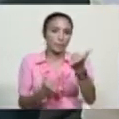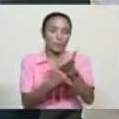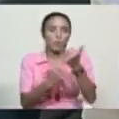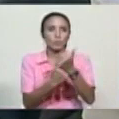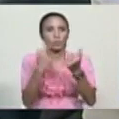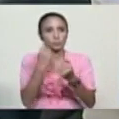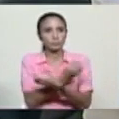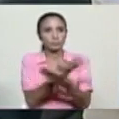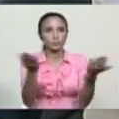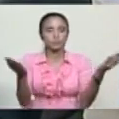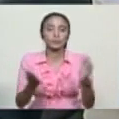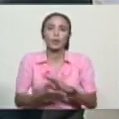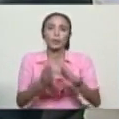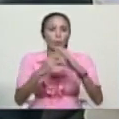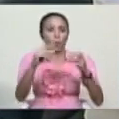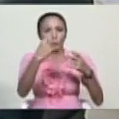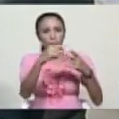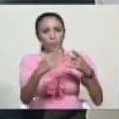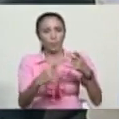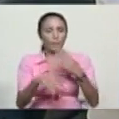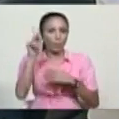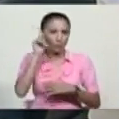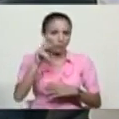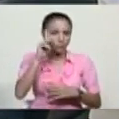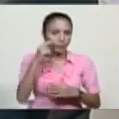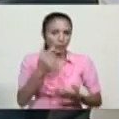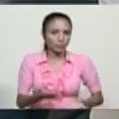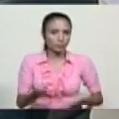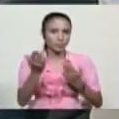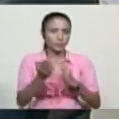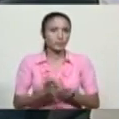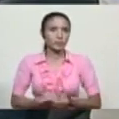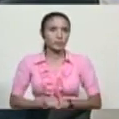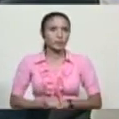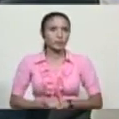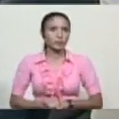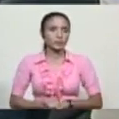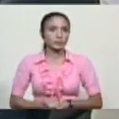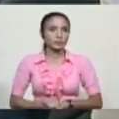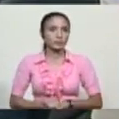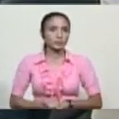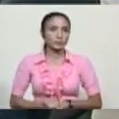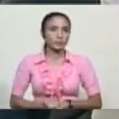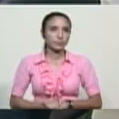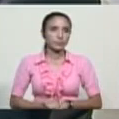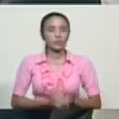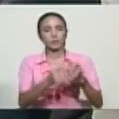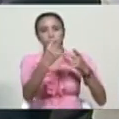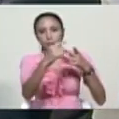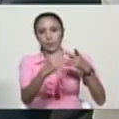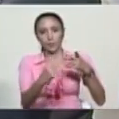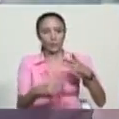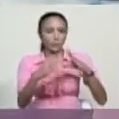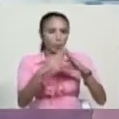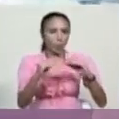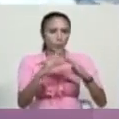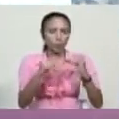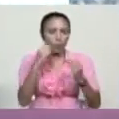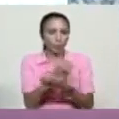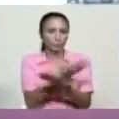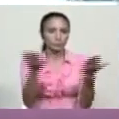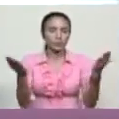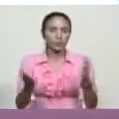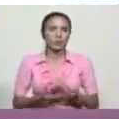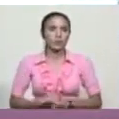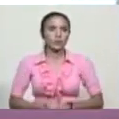el profesor Guillermo Barreto, parte de la organización del evento, el compañero Pedro Calzadilla, del Centro Nacional